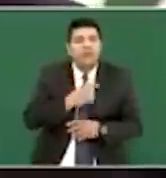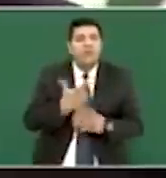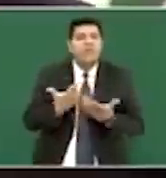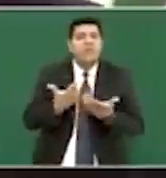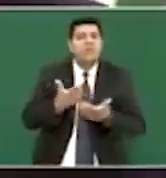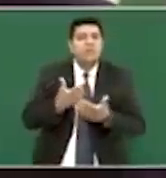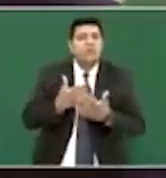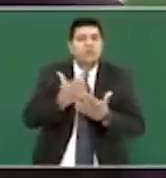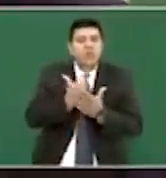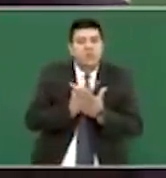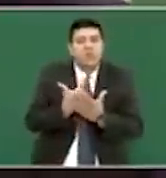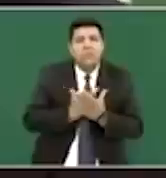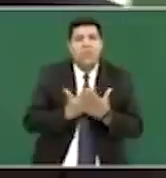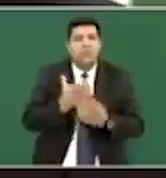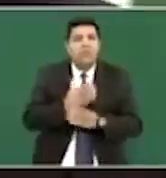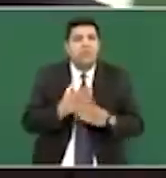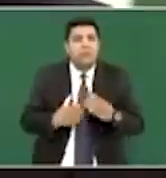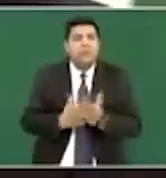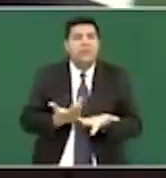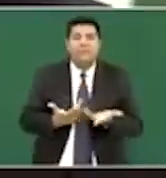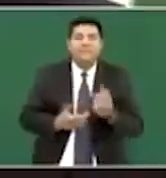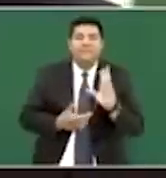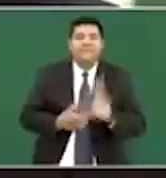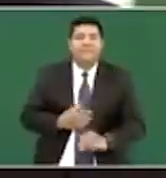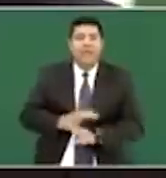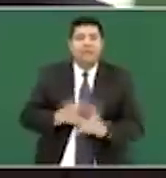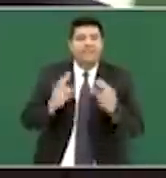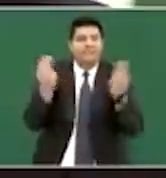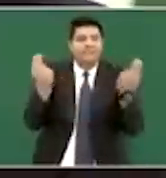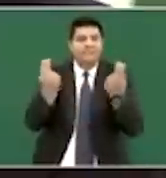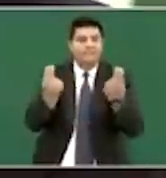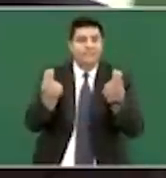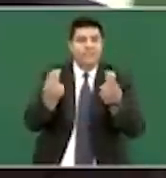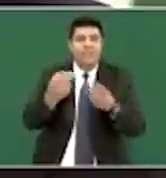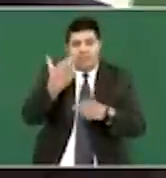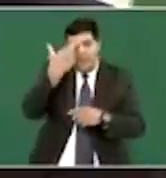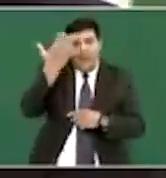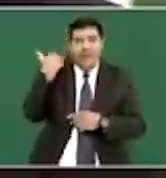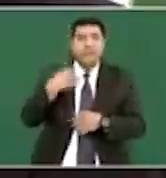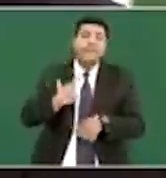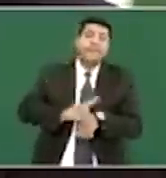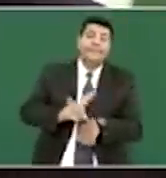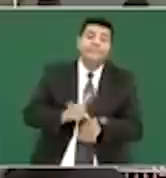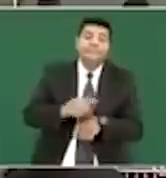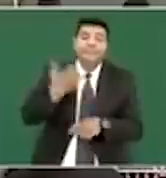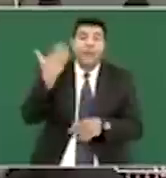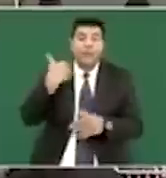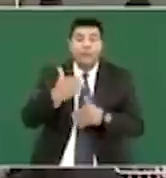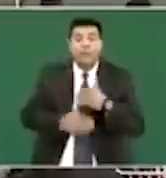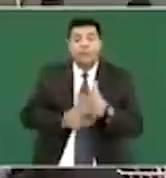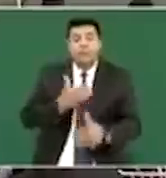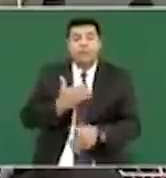porque se simuló durante mucho tiempo, se crearon